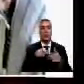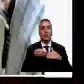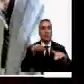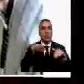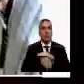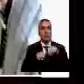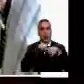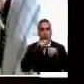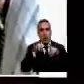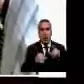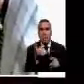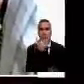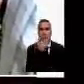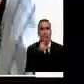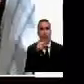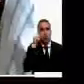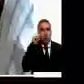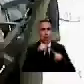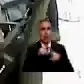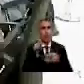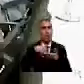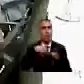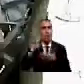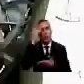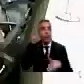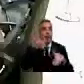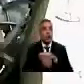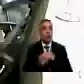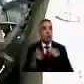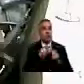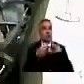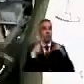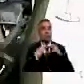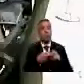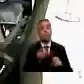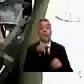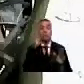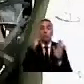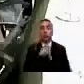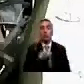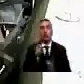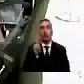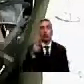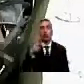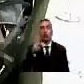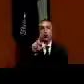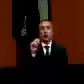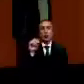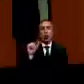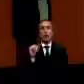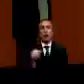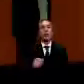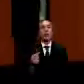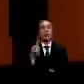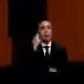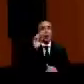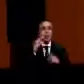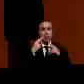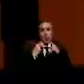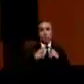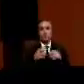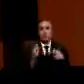no consentido a sistemas informáticos. La denuncia fue presentada por Hernán Ulloa y los consejeros de mayoría para, según